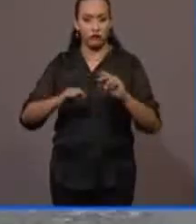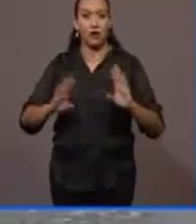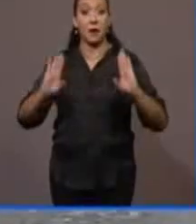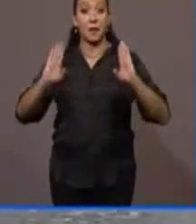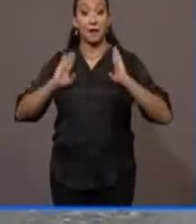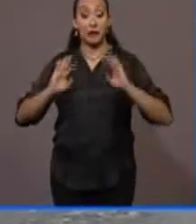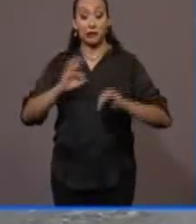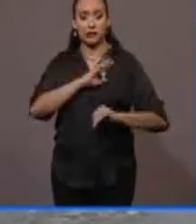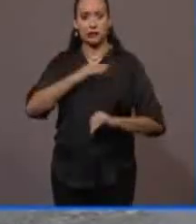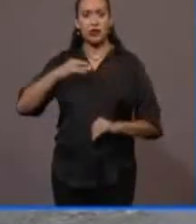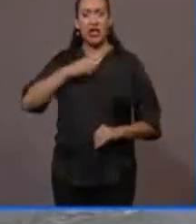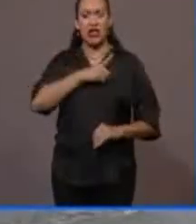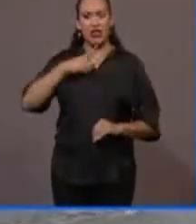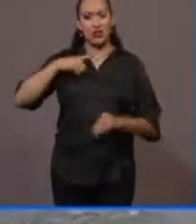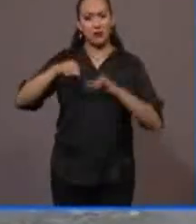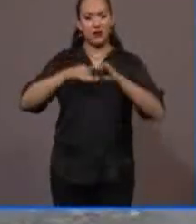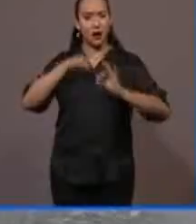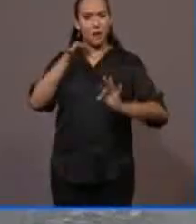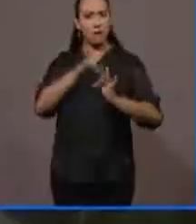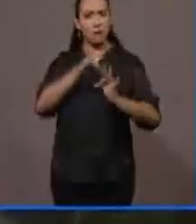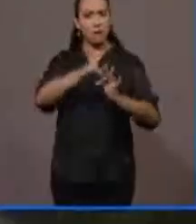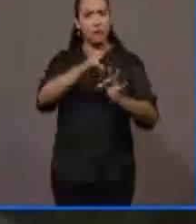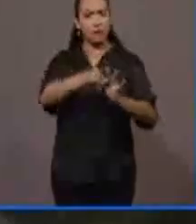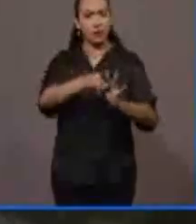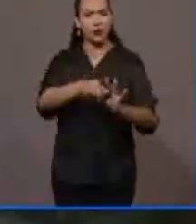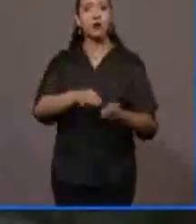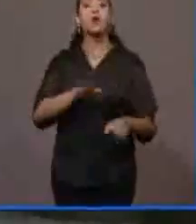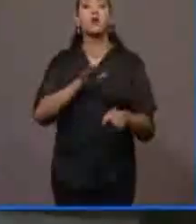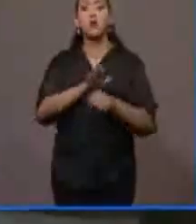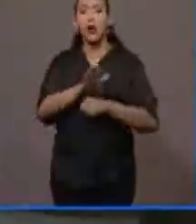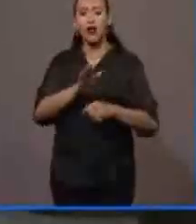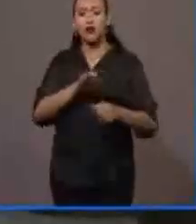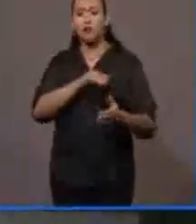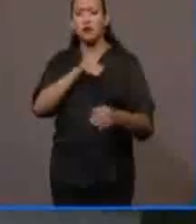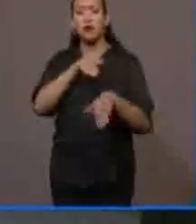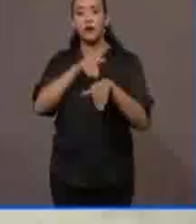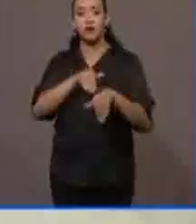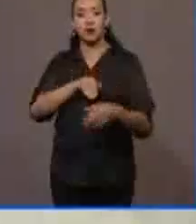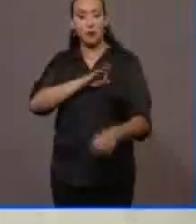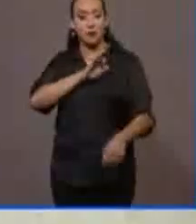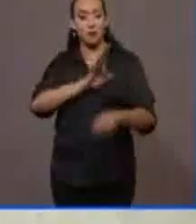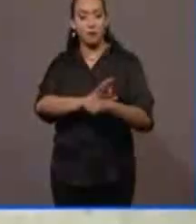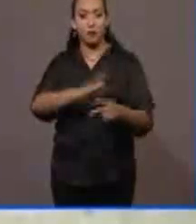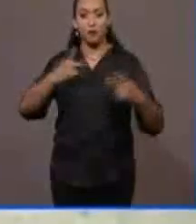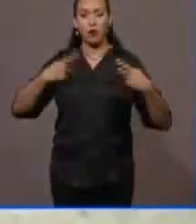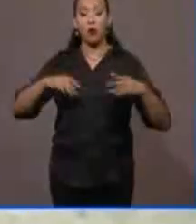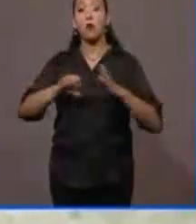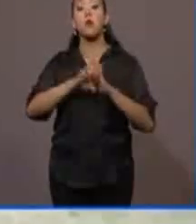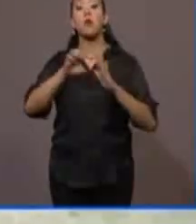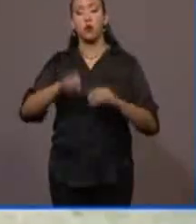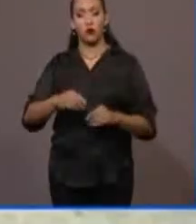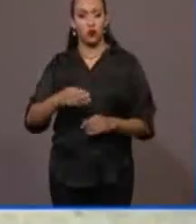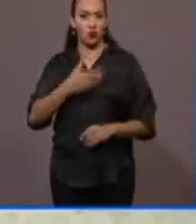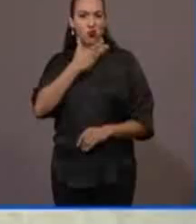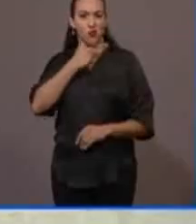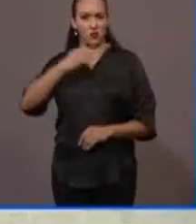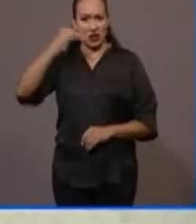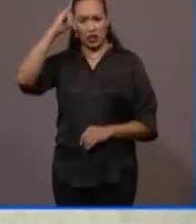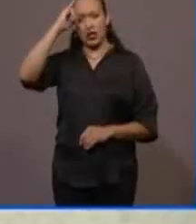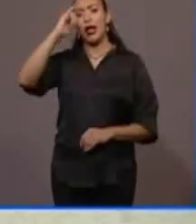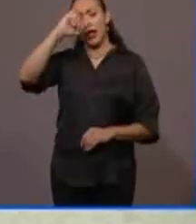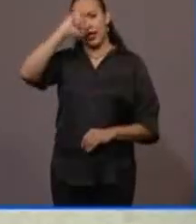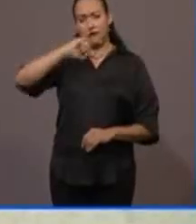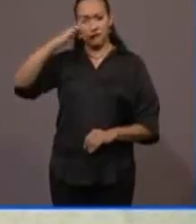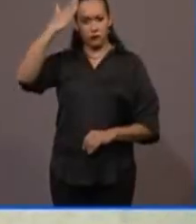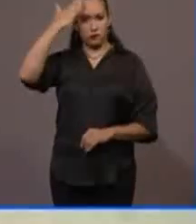que les permite cumplir con su encomienda constitucional de proteger la seguridad nacional. Un teniente que fue vinculado a proceso por